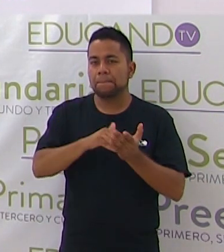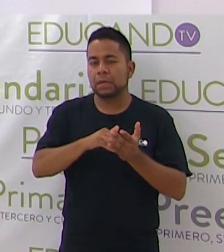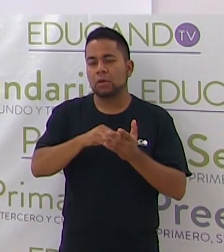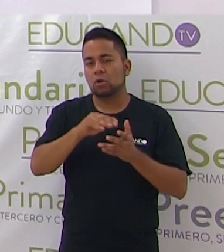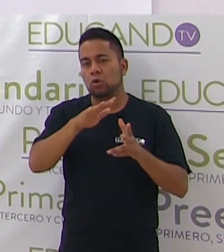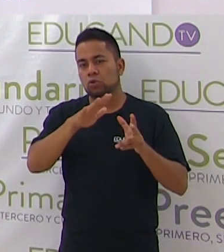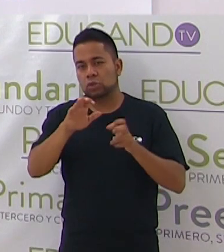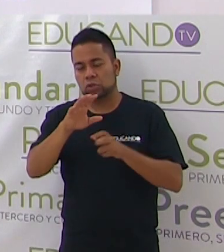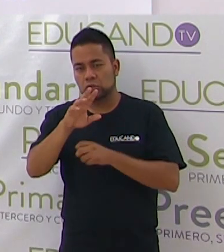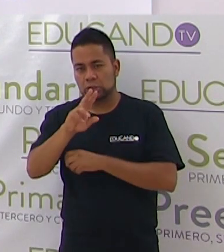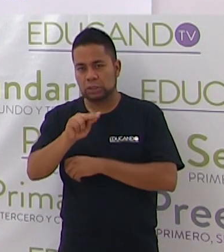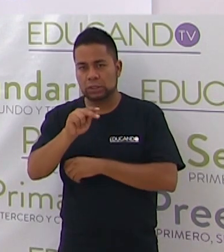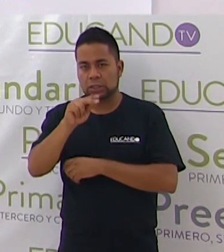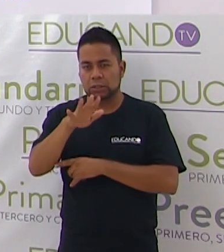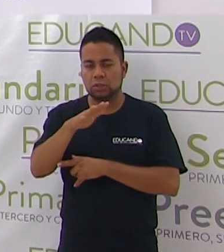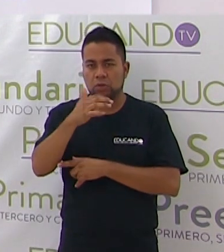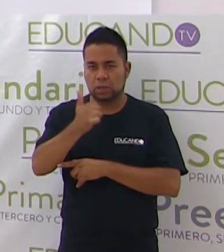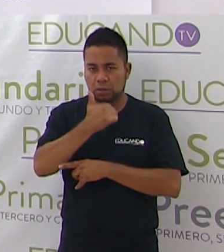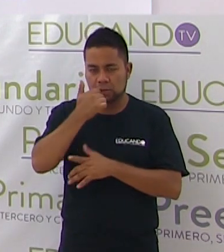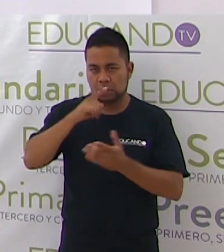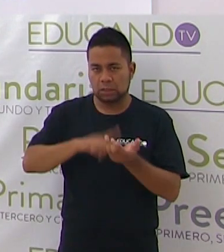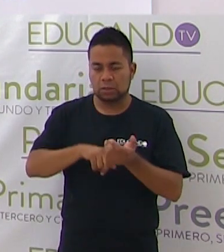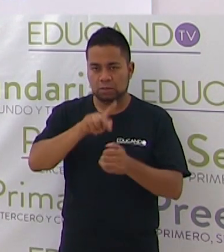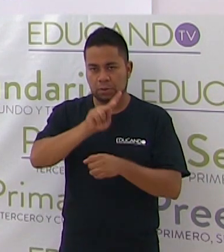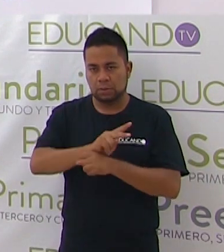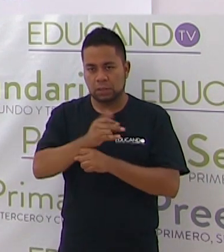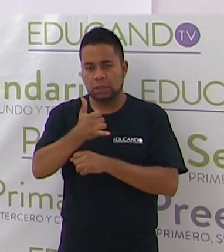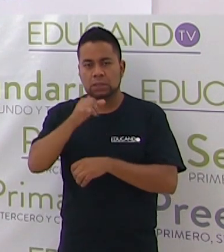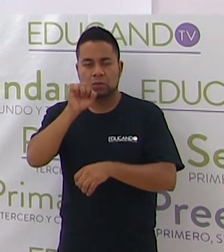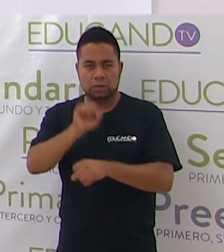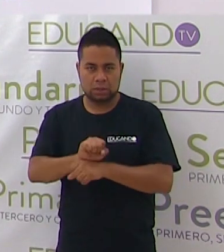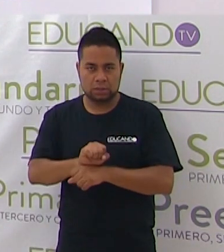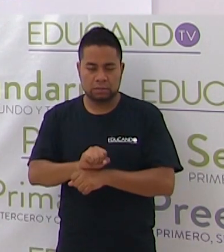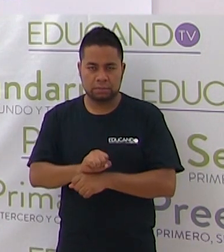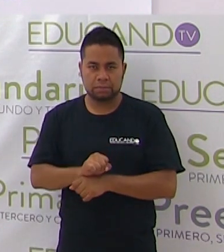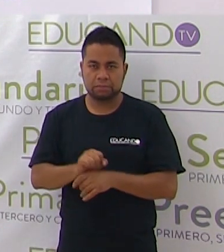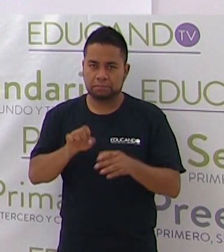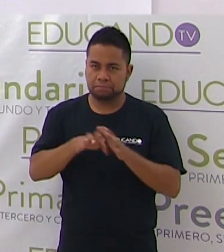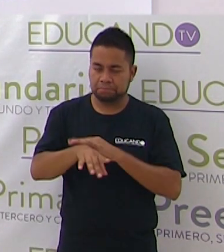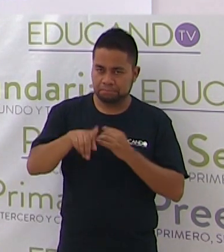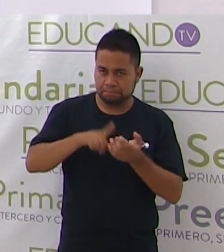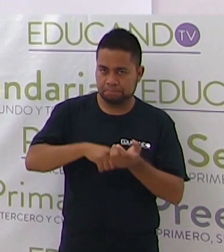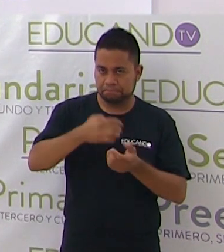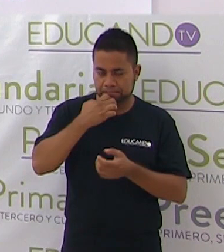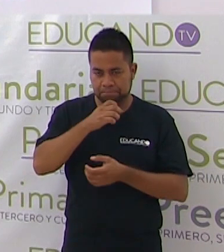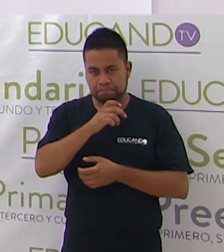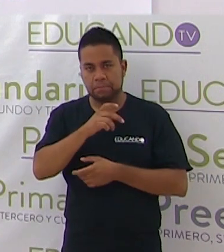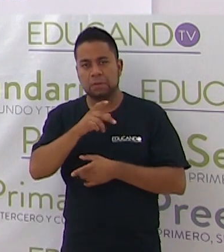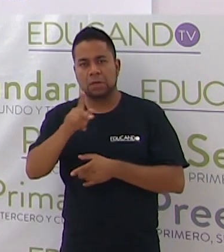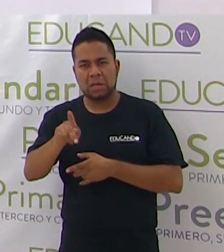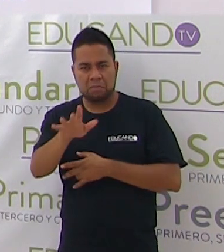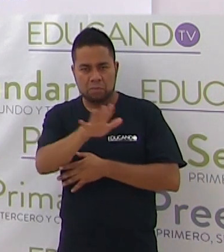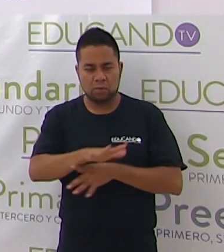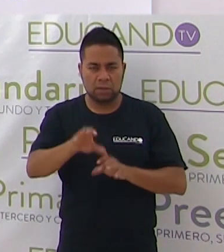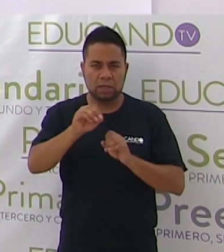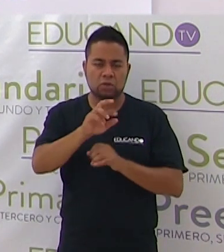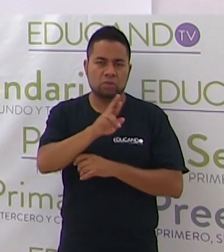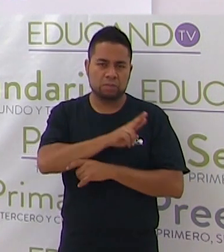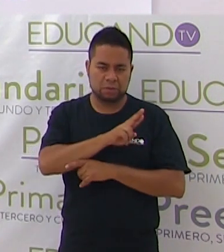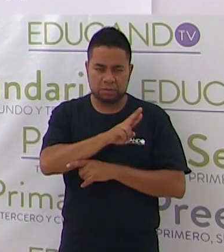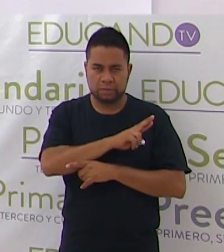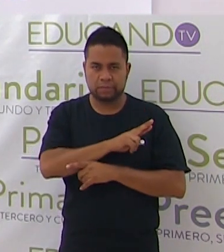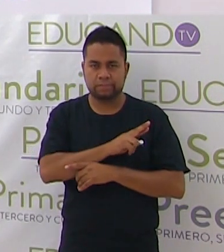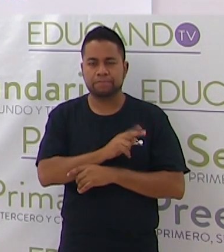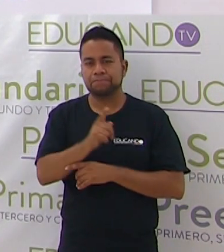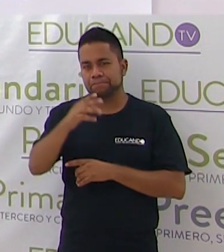18.781.875 alumnos de primaria y secundaria, tanto de escuelas públicas como privadas. Imagínense ustedes,